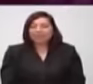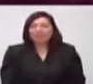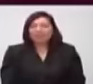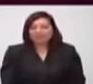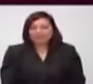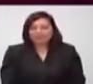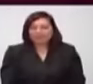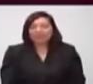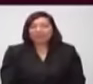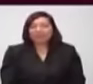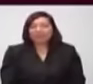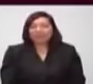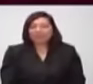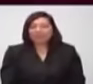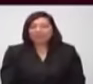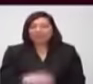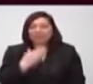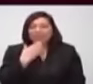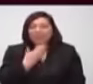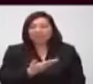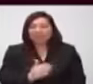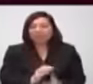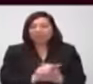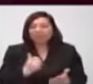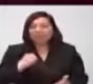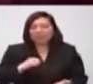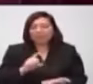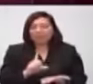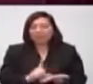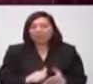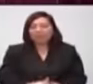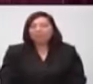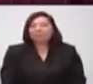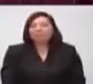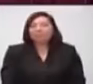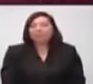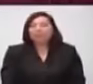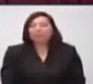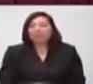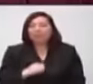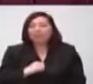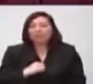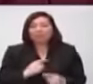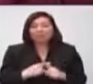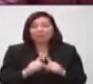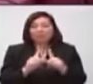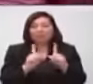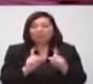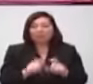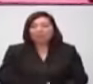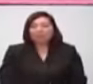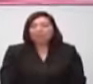Muchas gracias, señor presidente, y a través suyo un saludo al alcalde de Lima. Yo tengo varias preguntas, señor